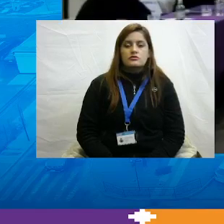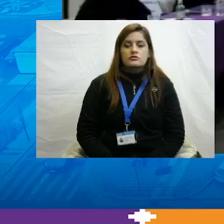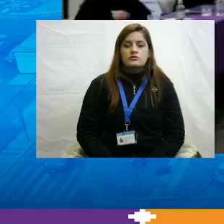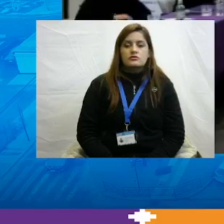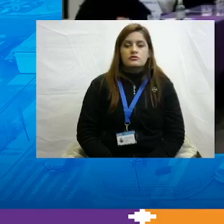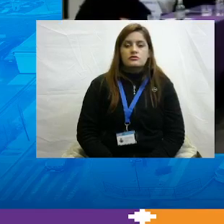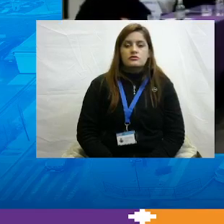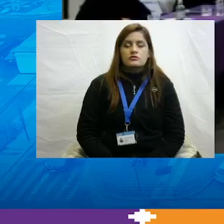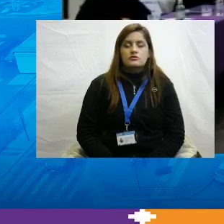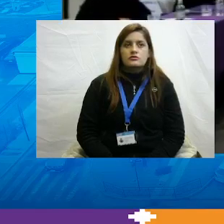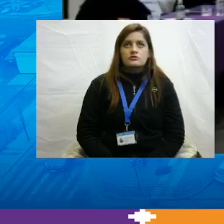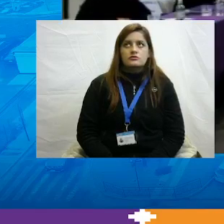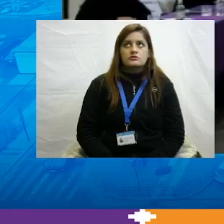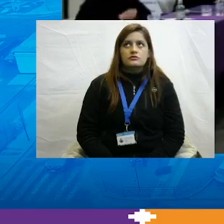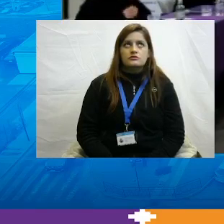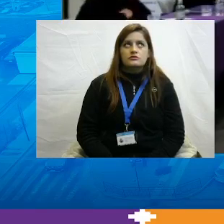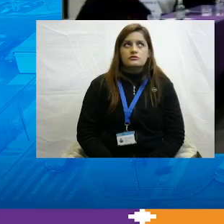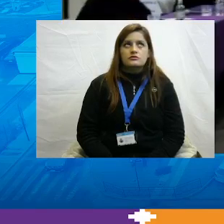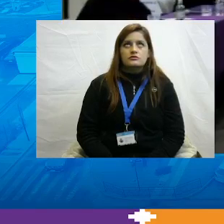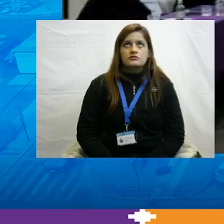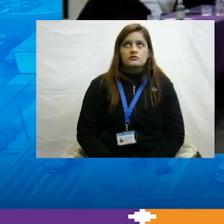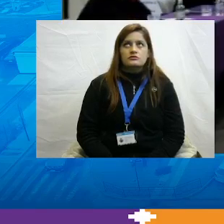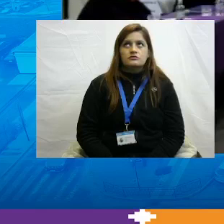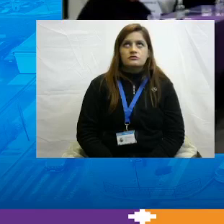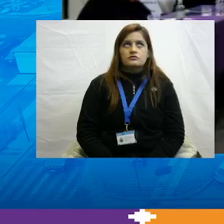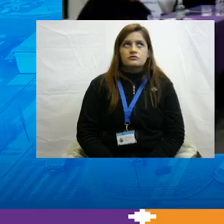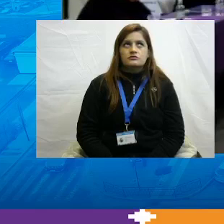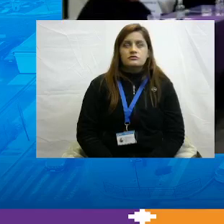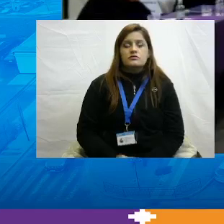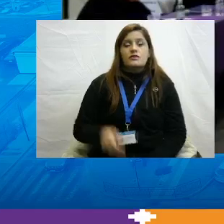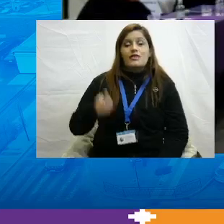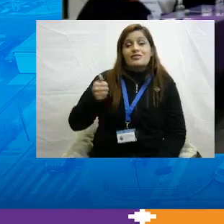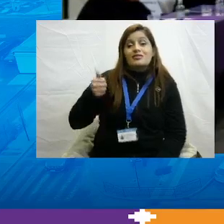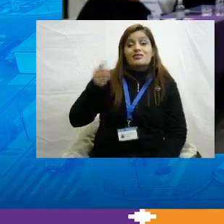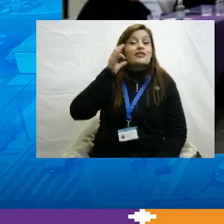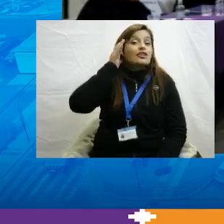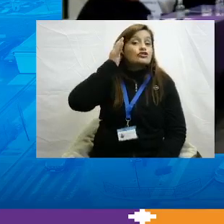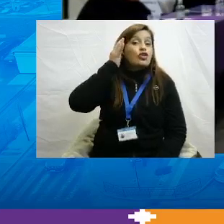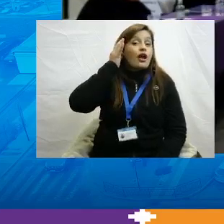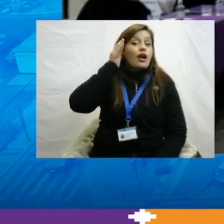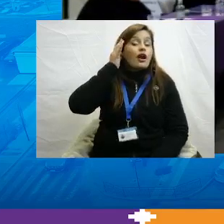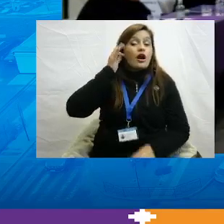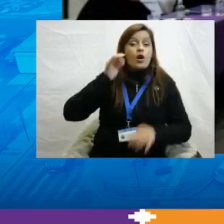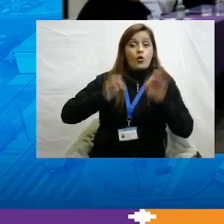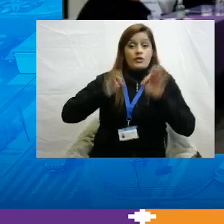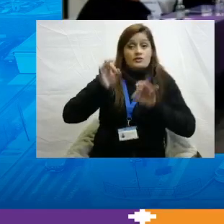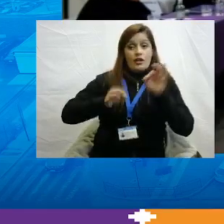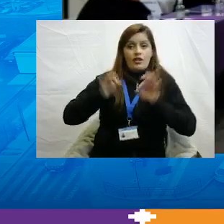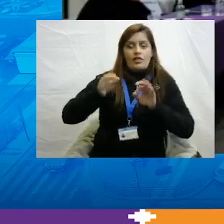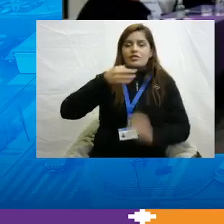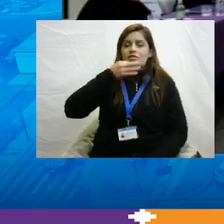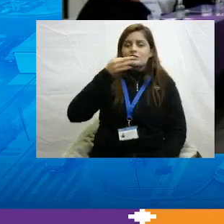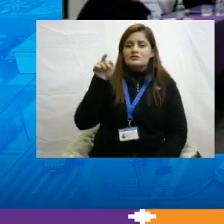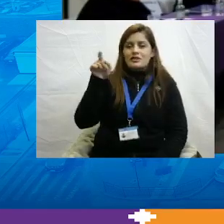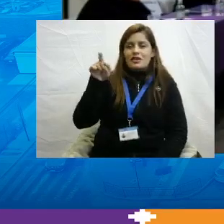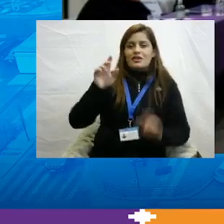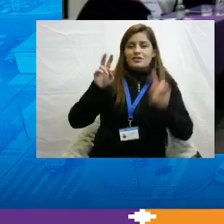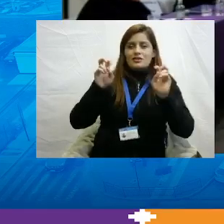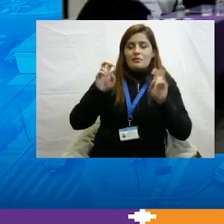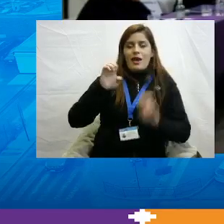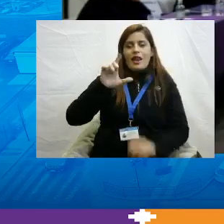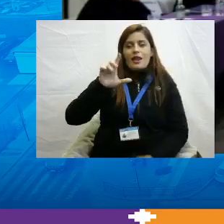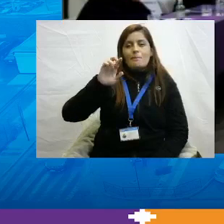es respecto del Club de Rayuela Unión Los Pinos, a fin de poder avanzar en los